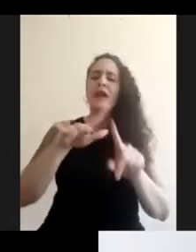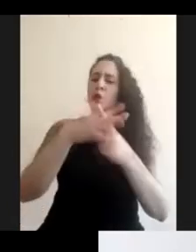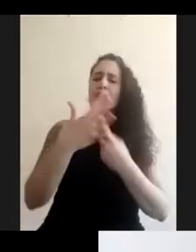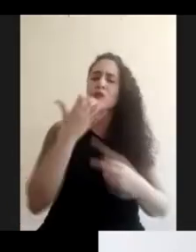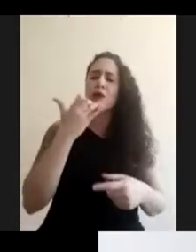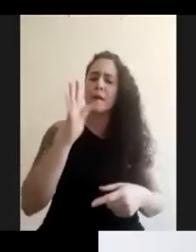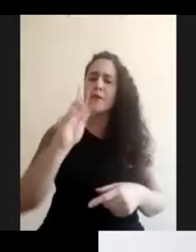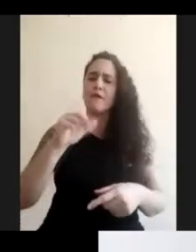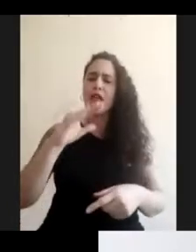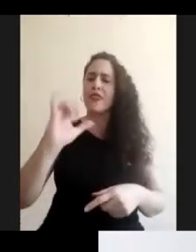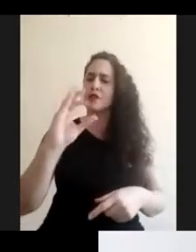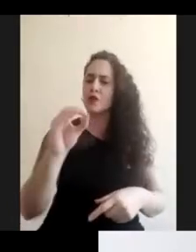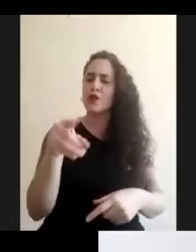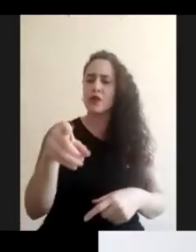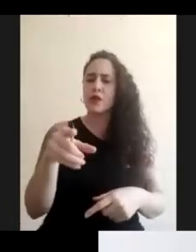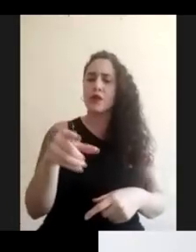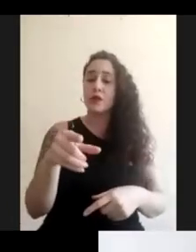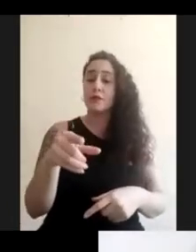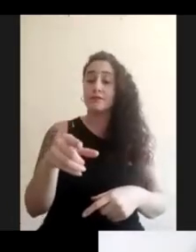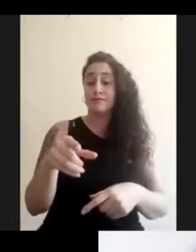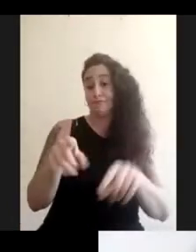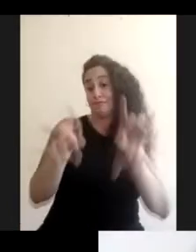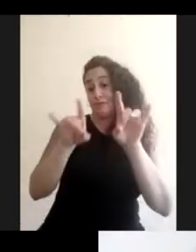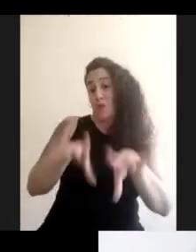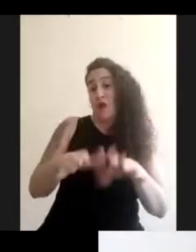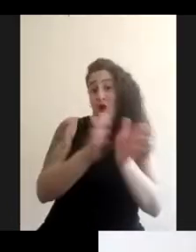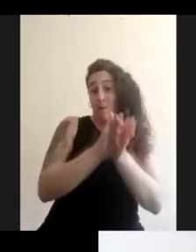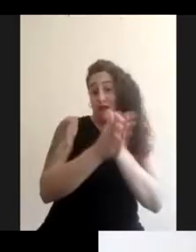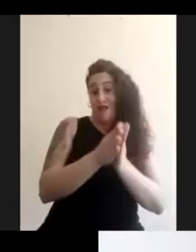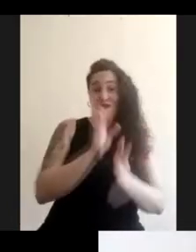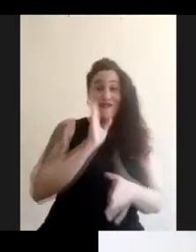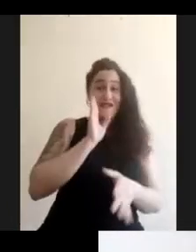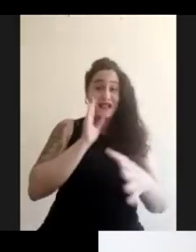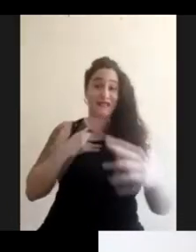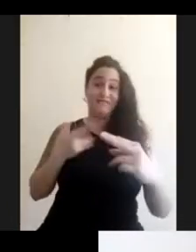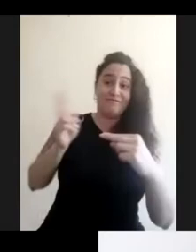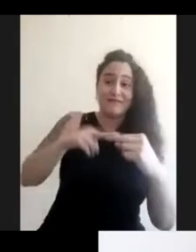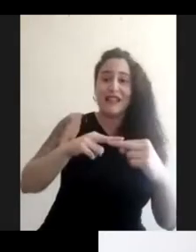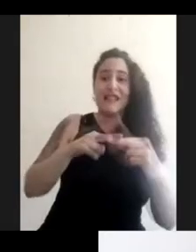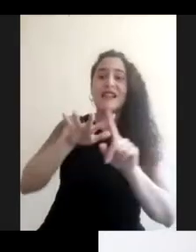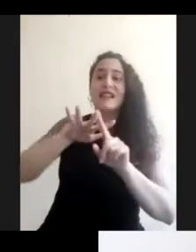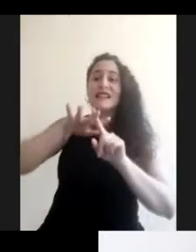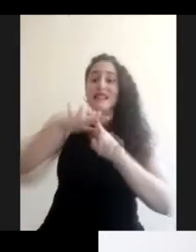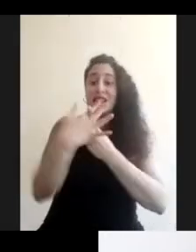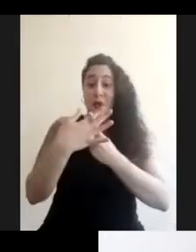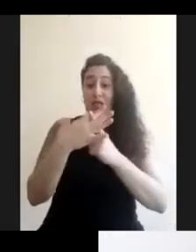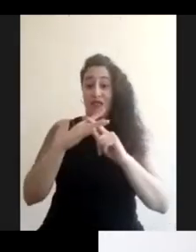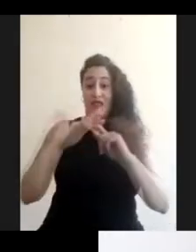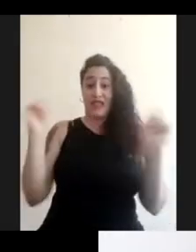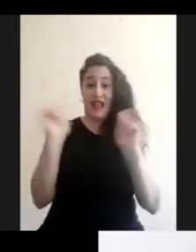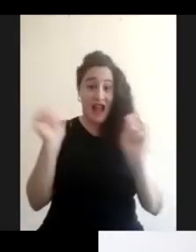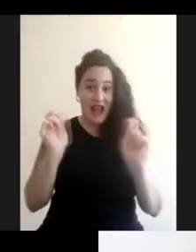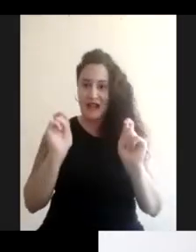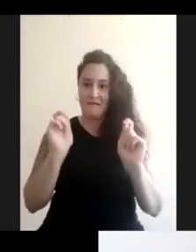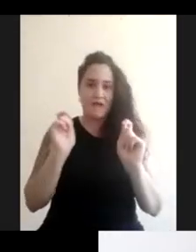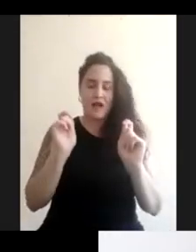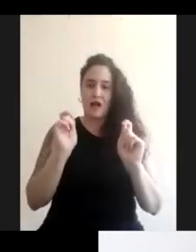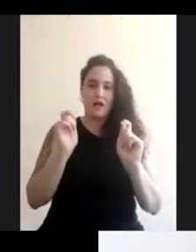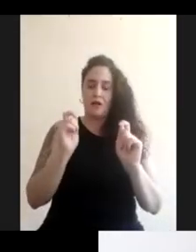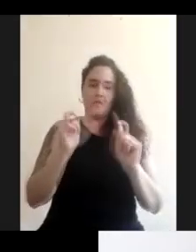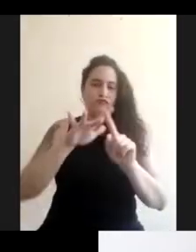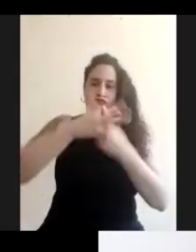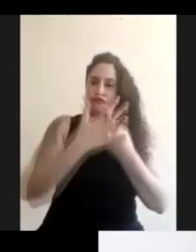Francisco? Bueno, retomando lo que han dicho mis compañeros, la situación tras el estado de alarma fue una situación total de desprotección